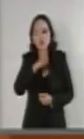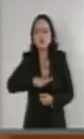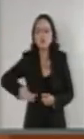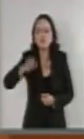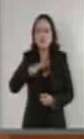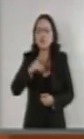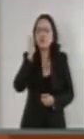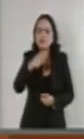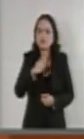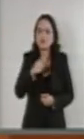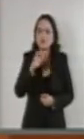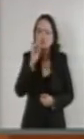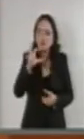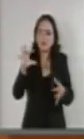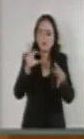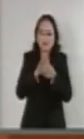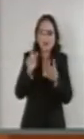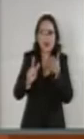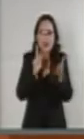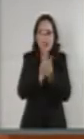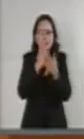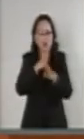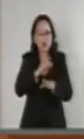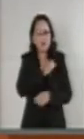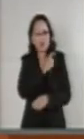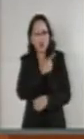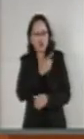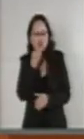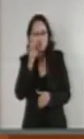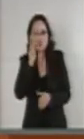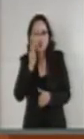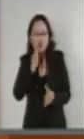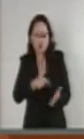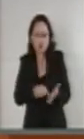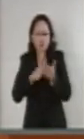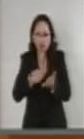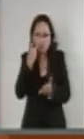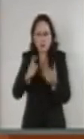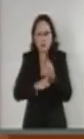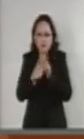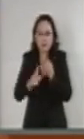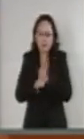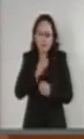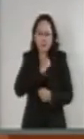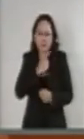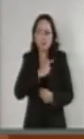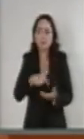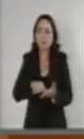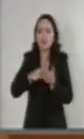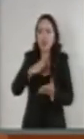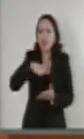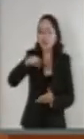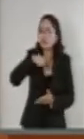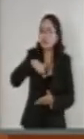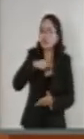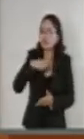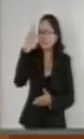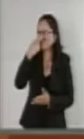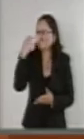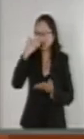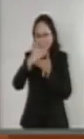como constata la Ley General de Salud. Hicimos las siguientes consideraciones.